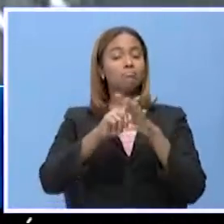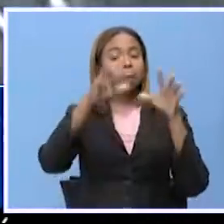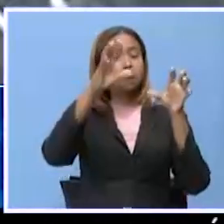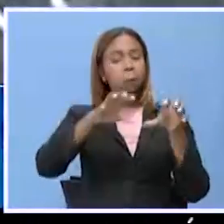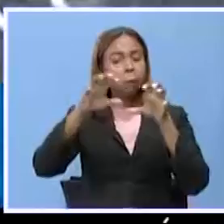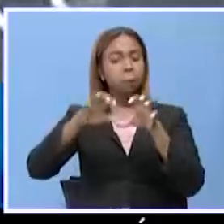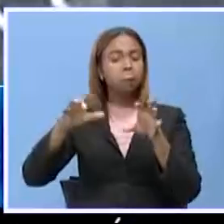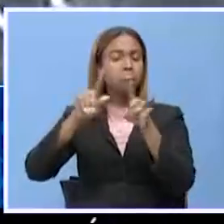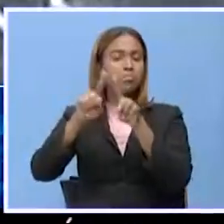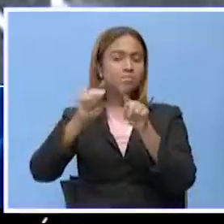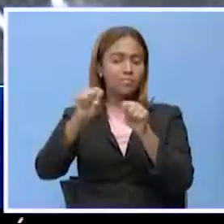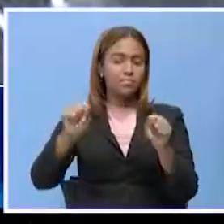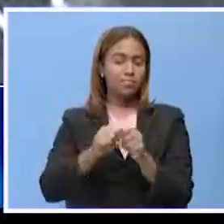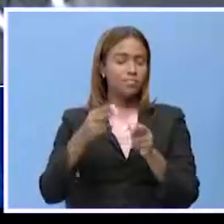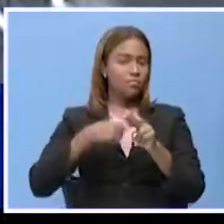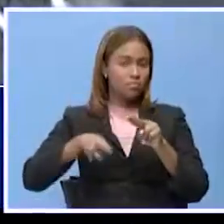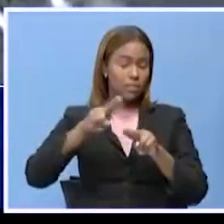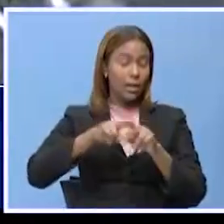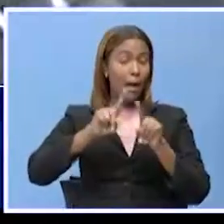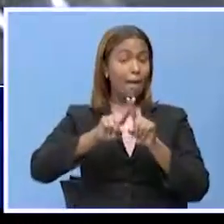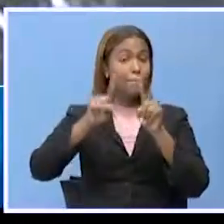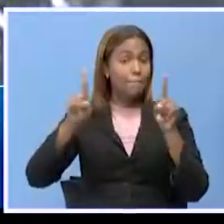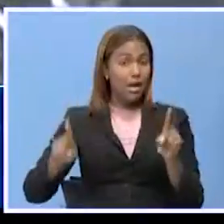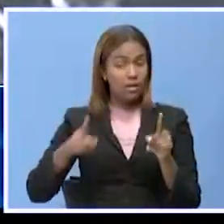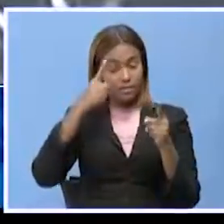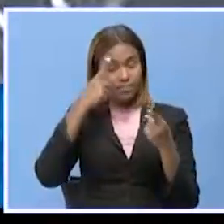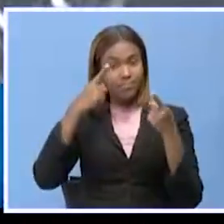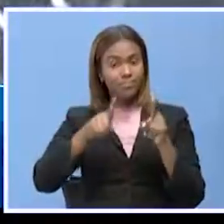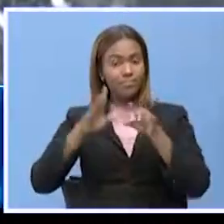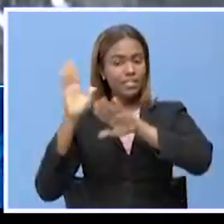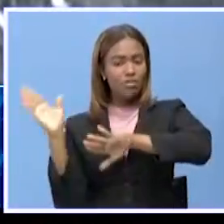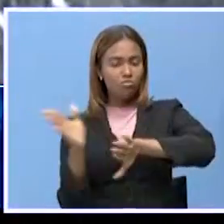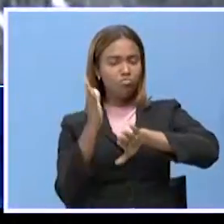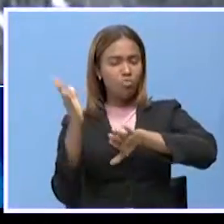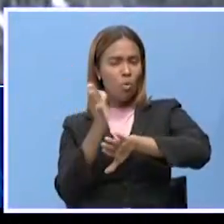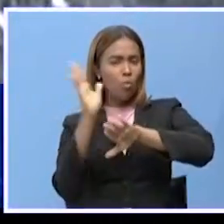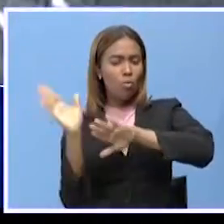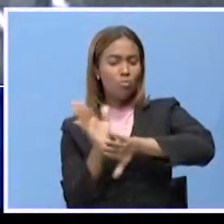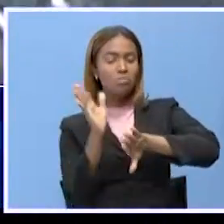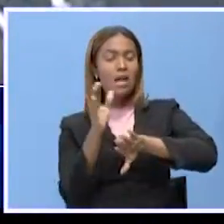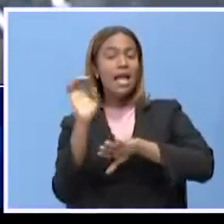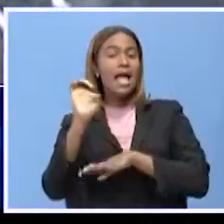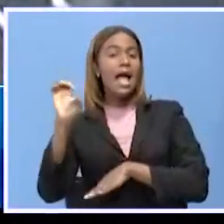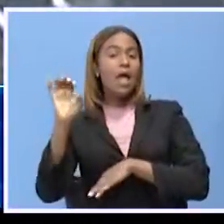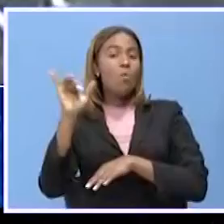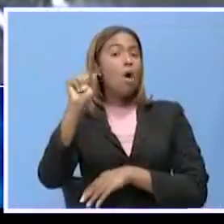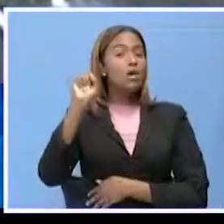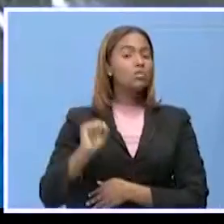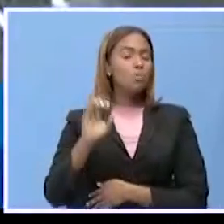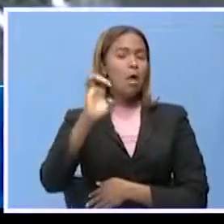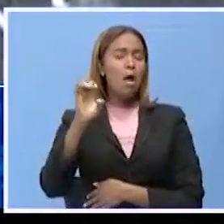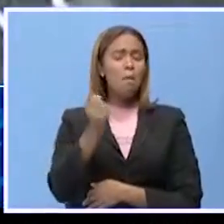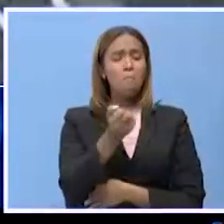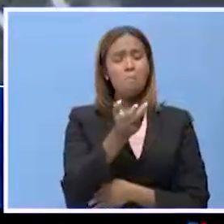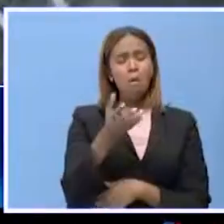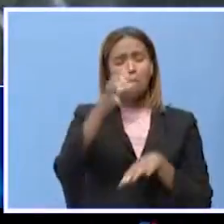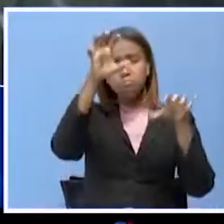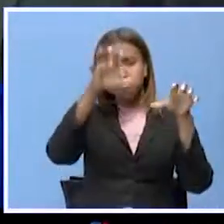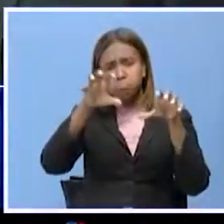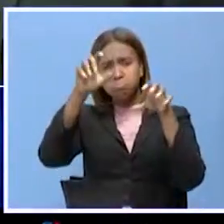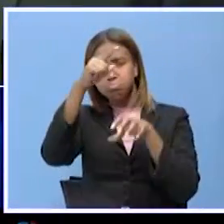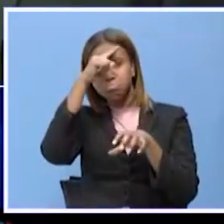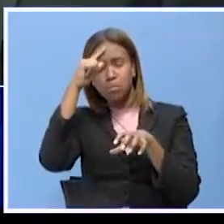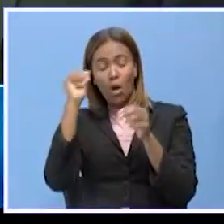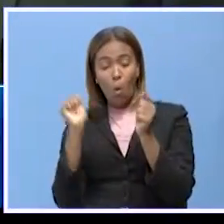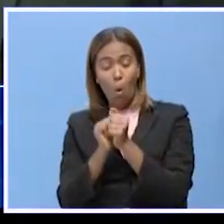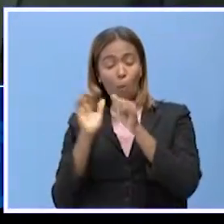parte del territorio nacional. Sin embargo, debido al viento del este-sureste, algunos campos nubosos arrastrados por